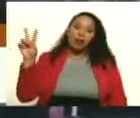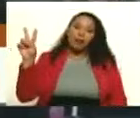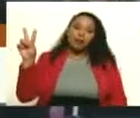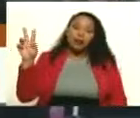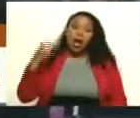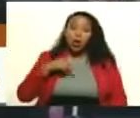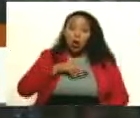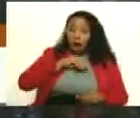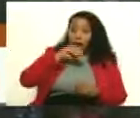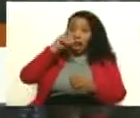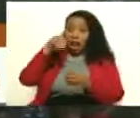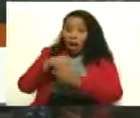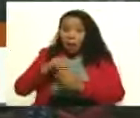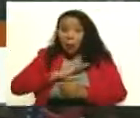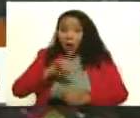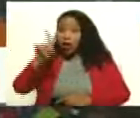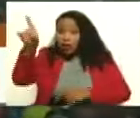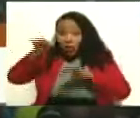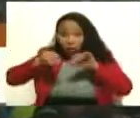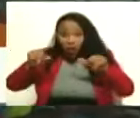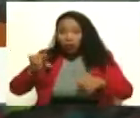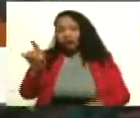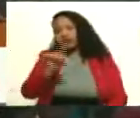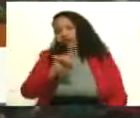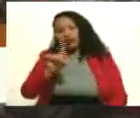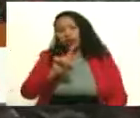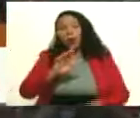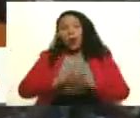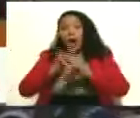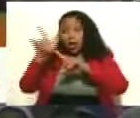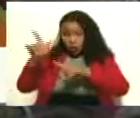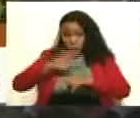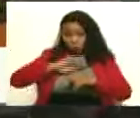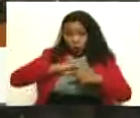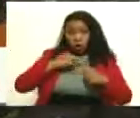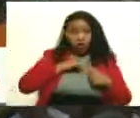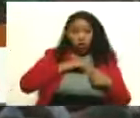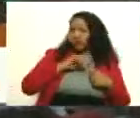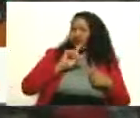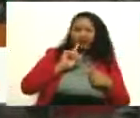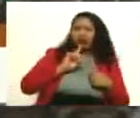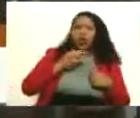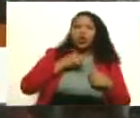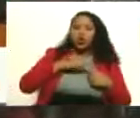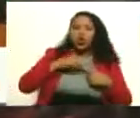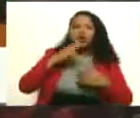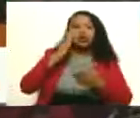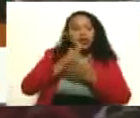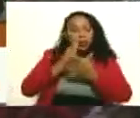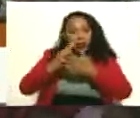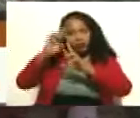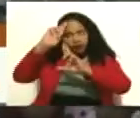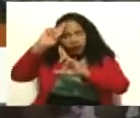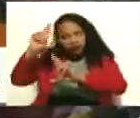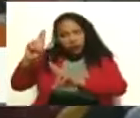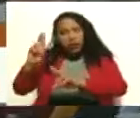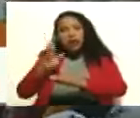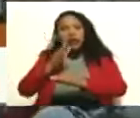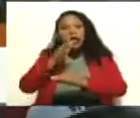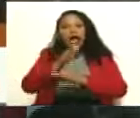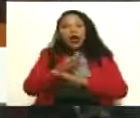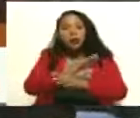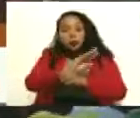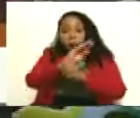vamos a meter en su territorio, porque eso no nos corresponde a nosotros. Jamás nosotros hemos salido a invadir